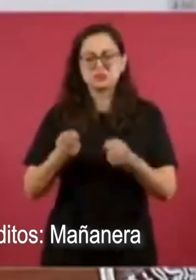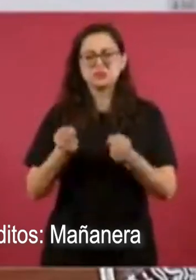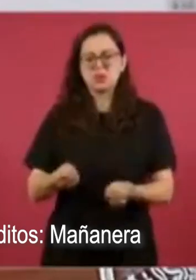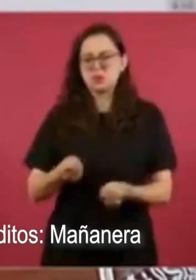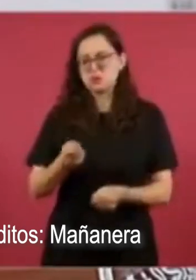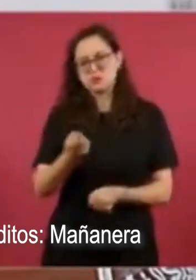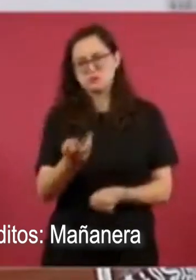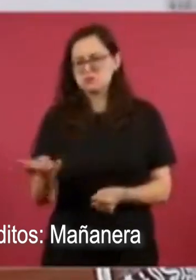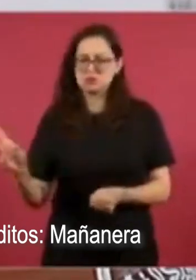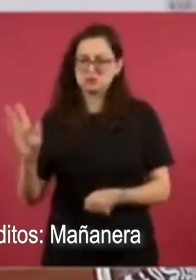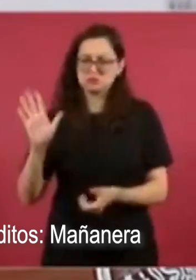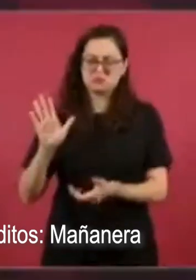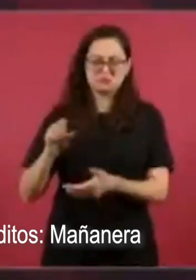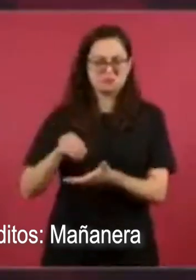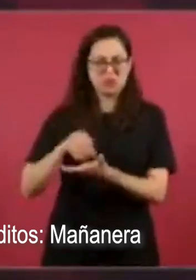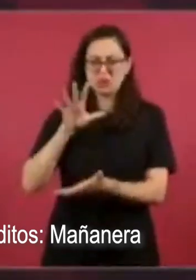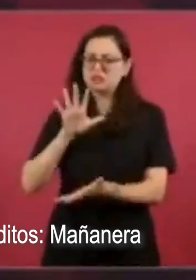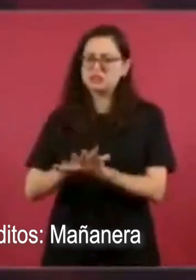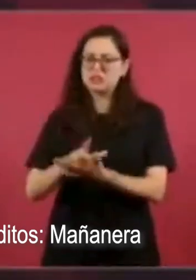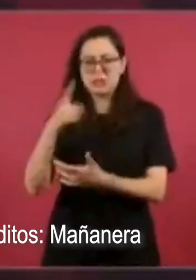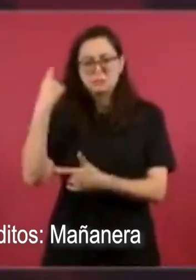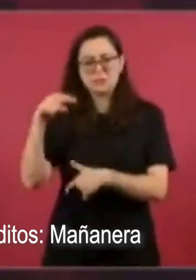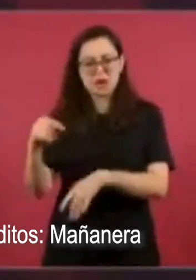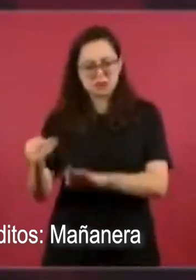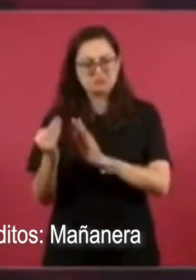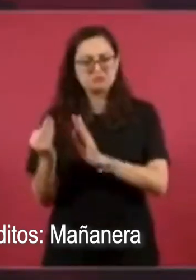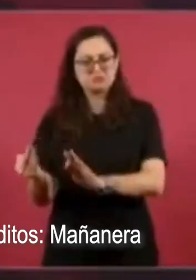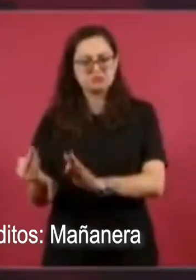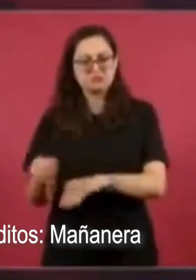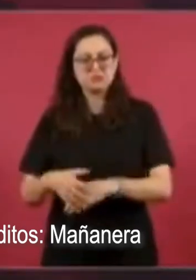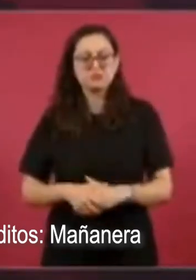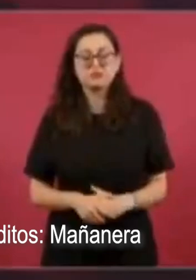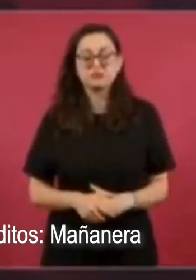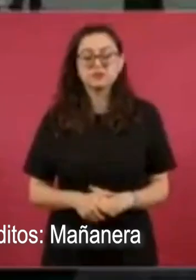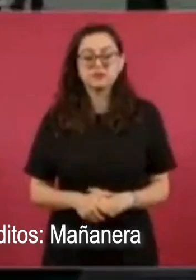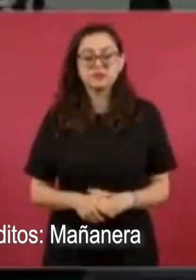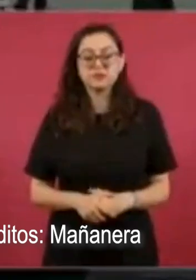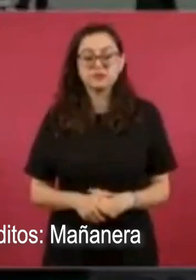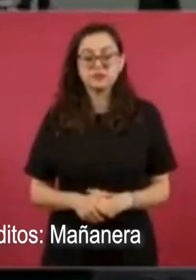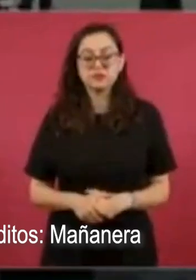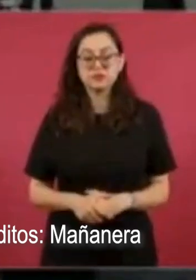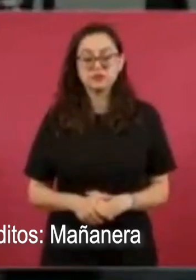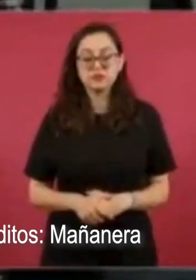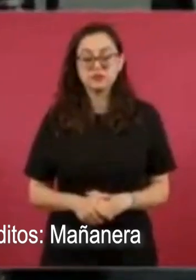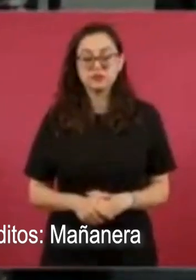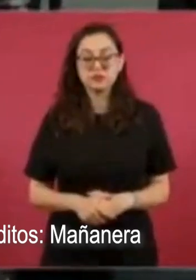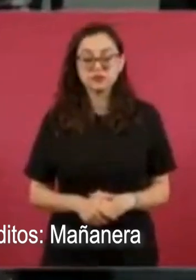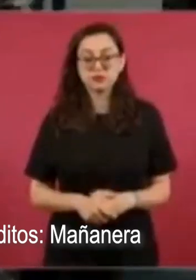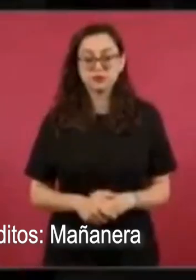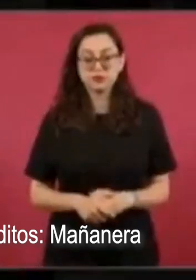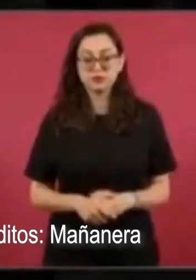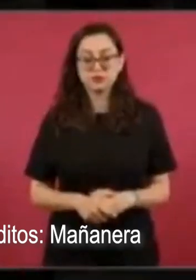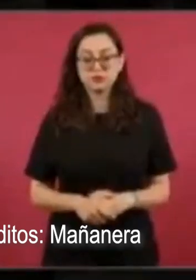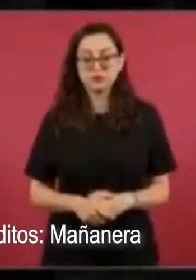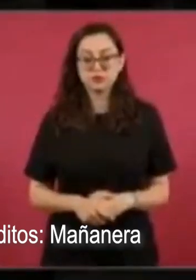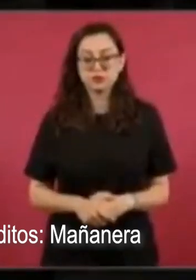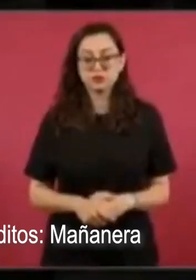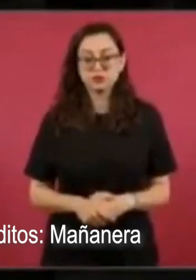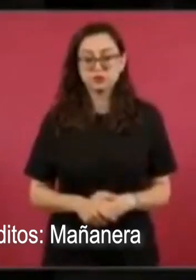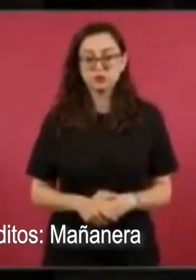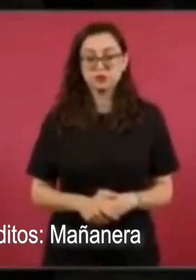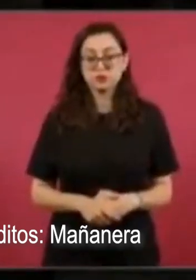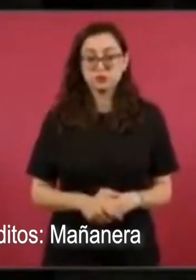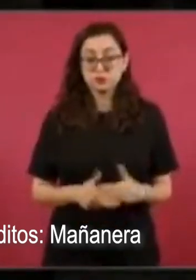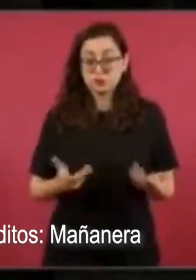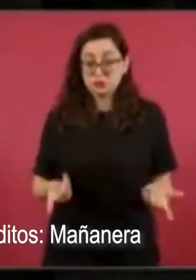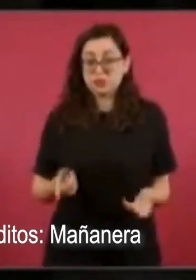a todos los interesados, involucrados. ¿Sería conveniente que la